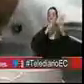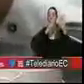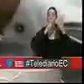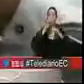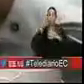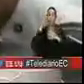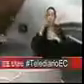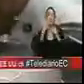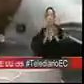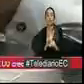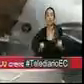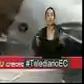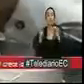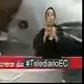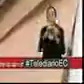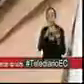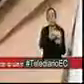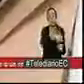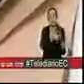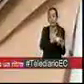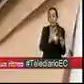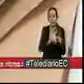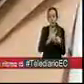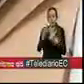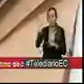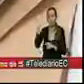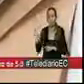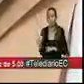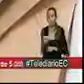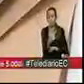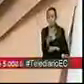días y el cliente mantendrá la misma calificación de